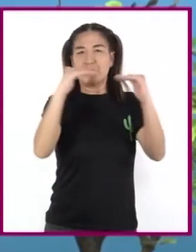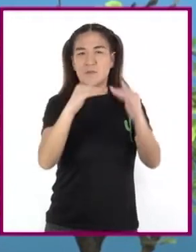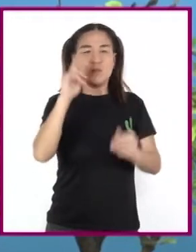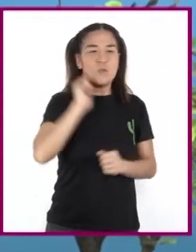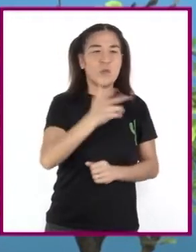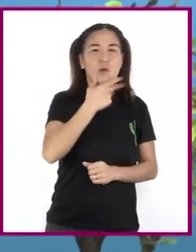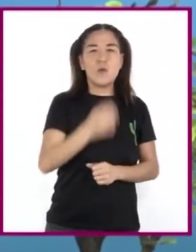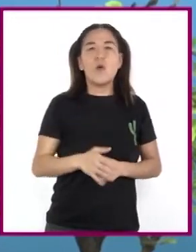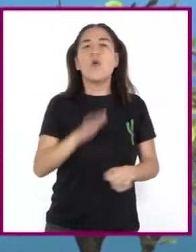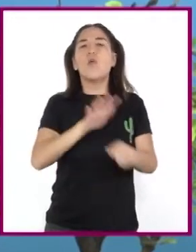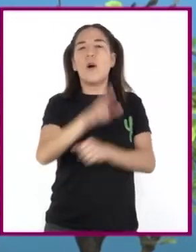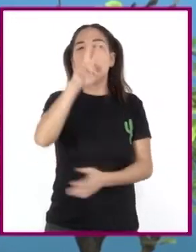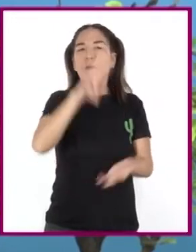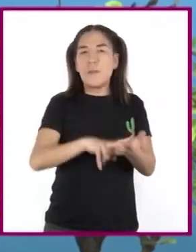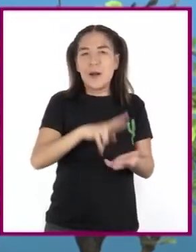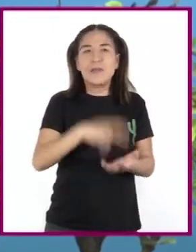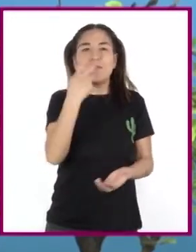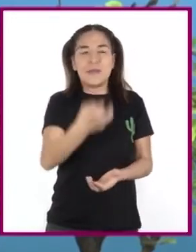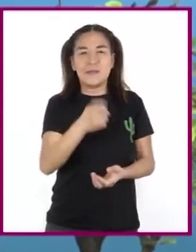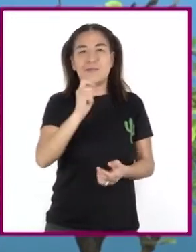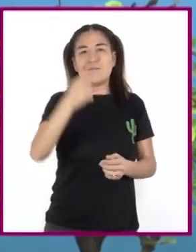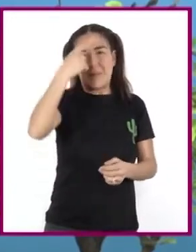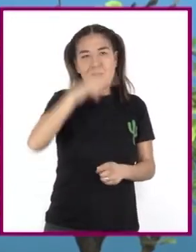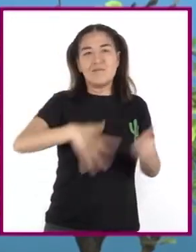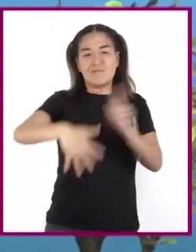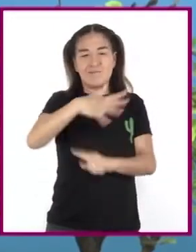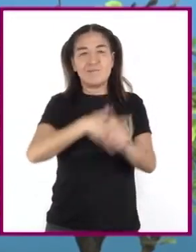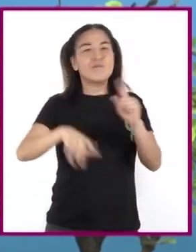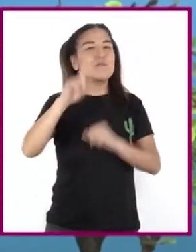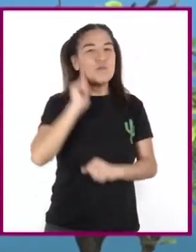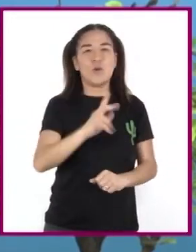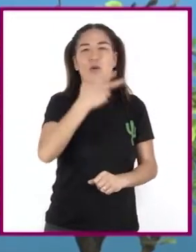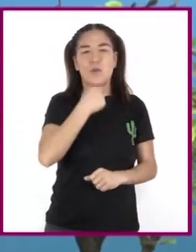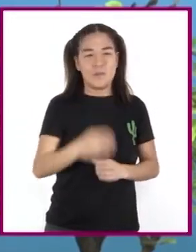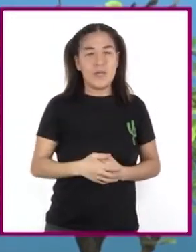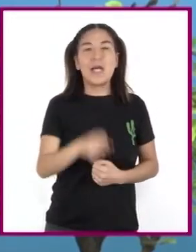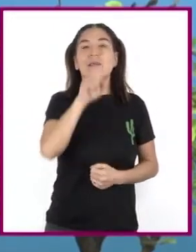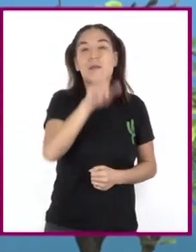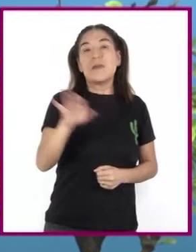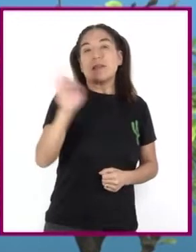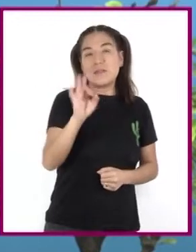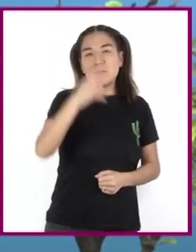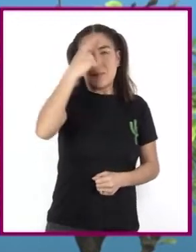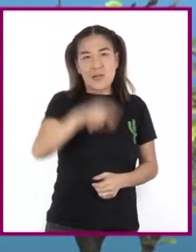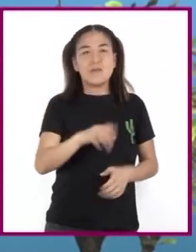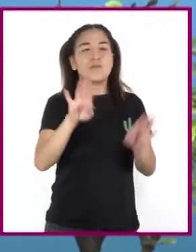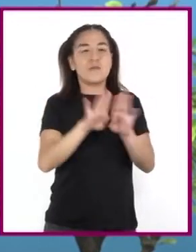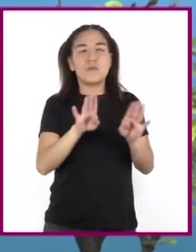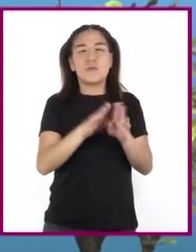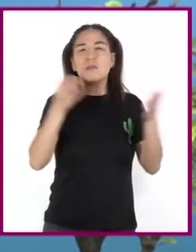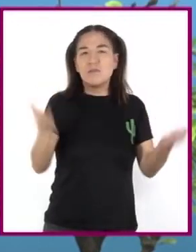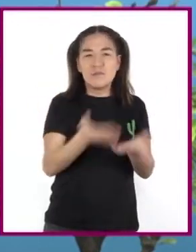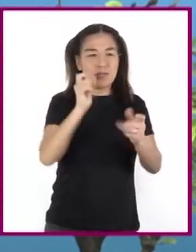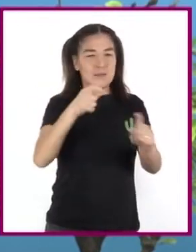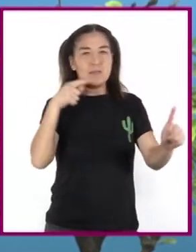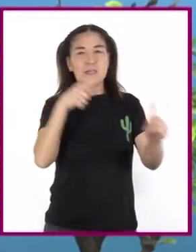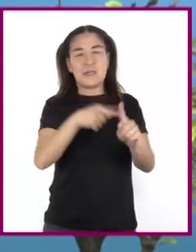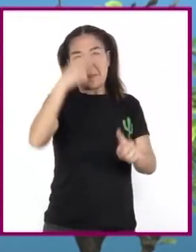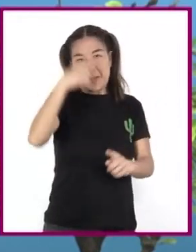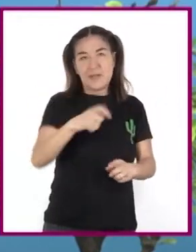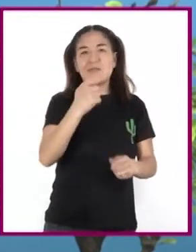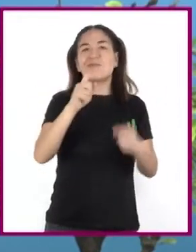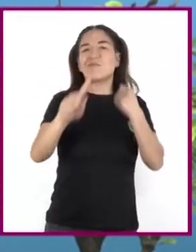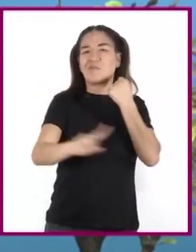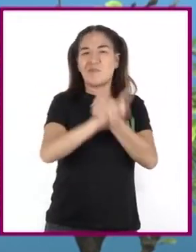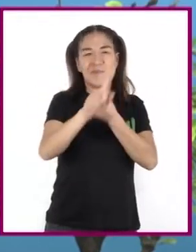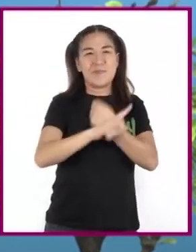y cívicos contribuyen a la equidad de género? Así como la posibilidad de señalar acciones para combatir la